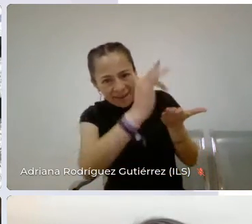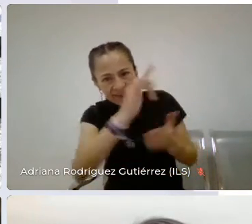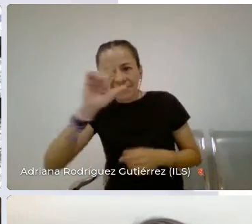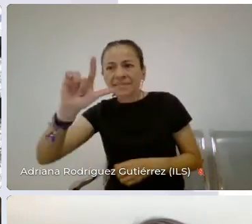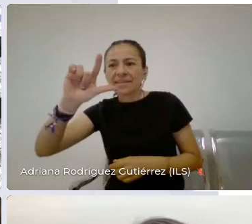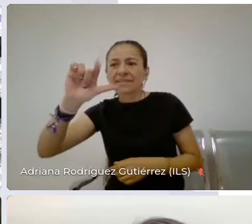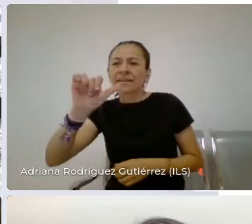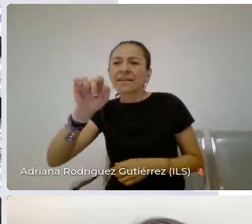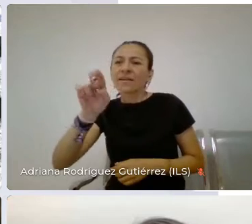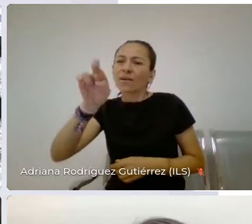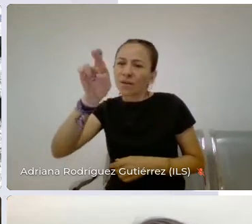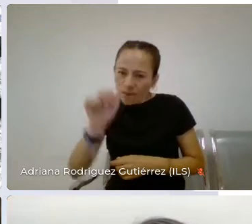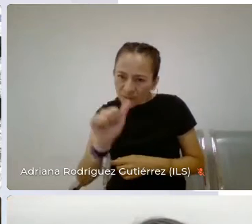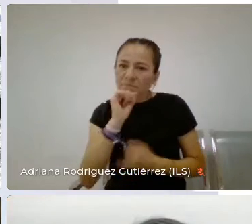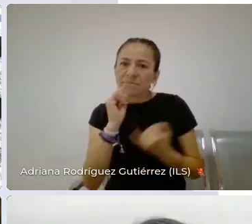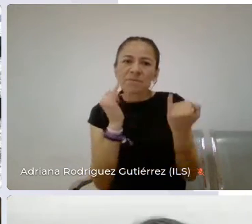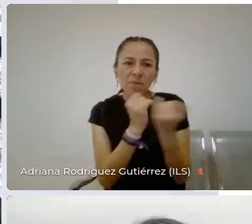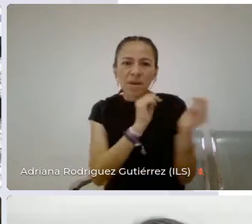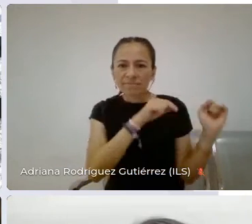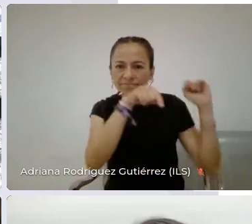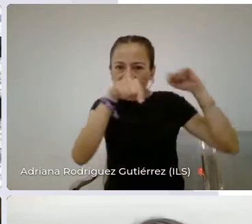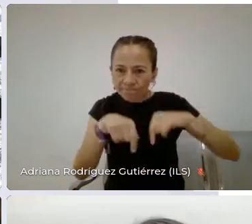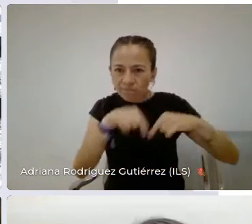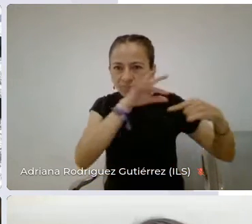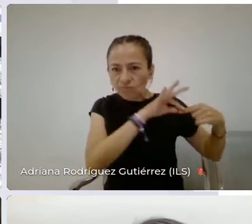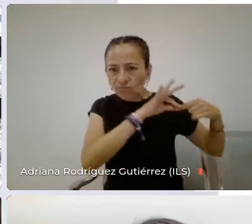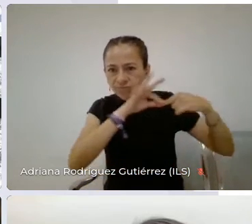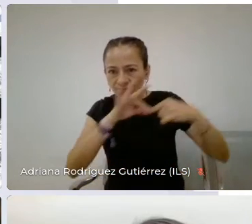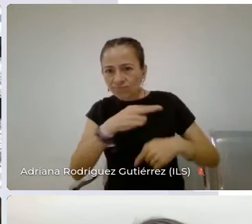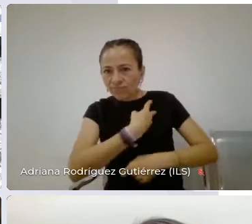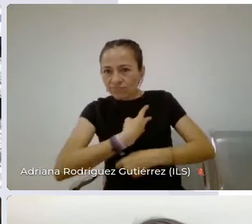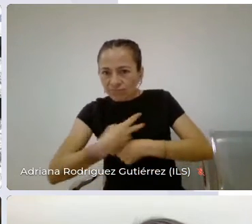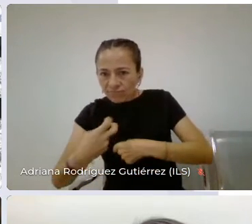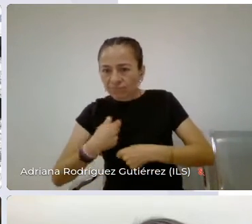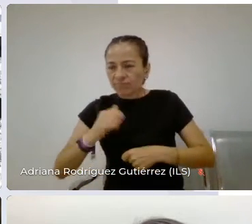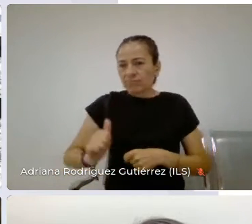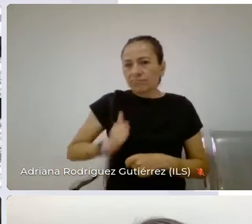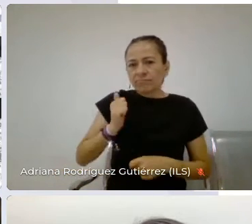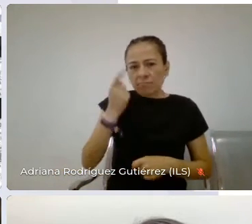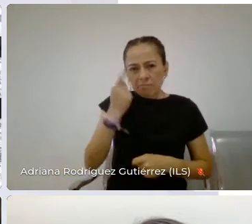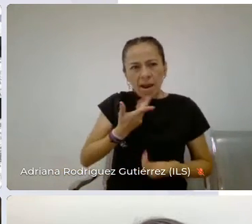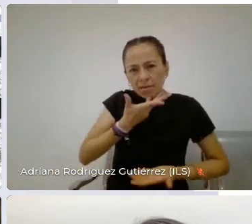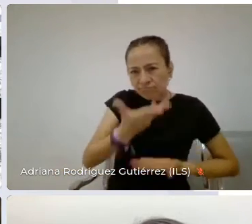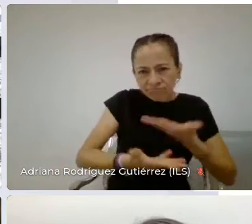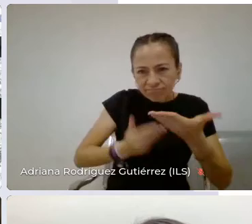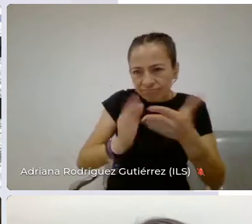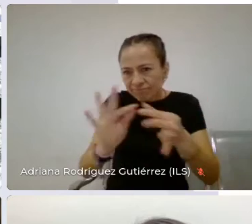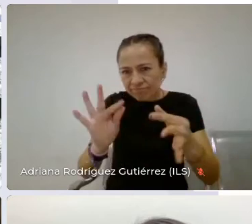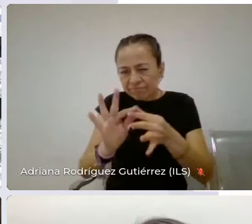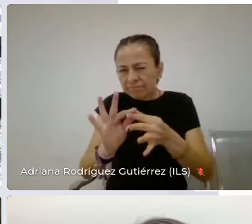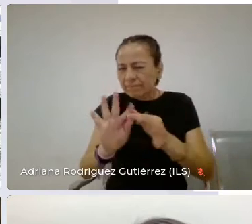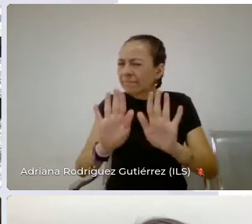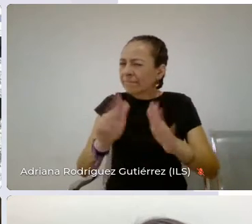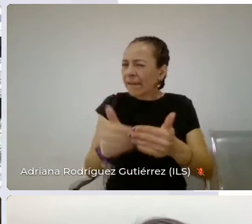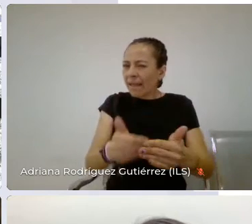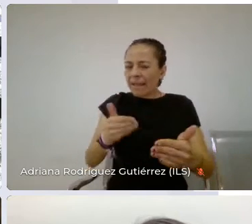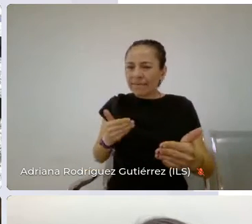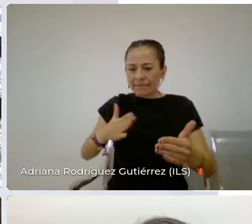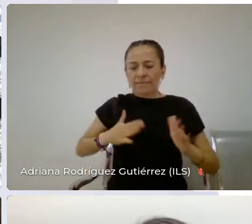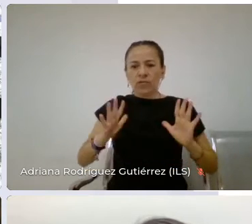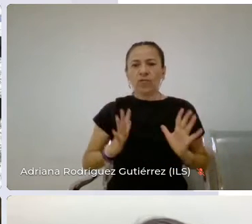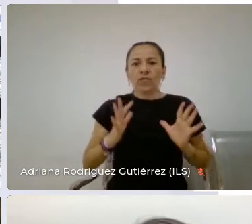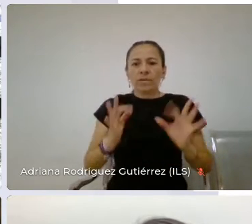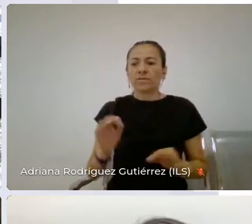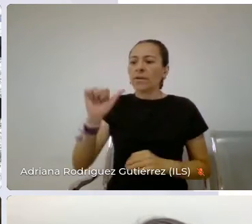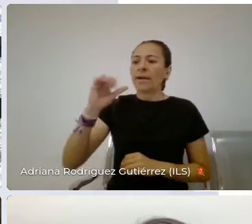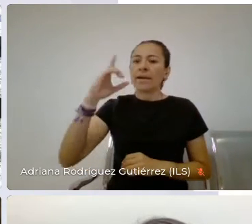el espacio y porque podemos platicarles un poco de lo que estamos haciendo. Primero quiero darles un contexto. Fundación ADEO es